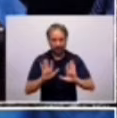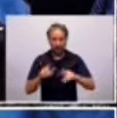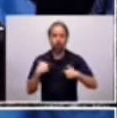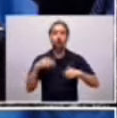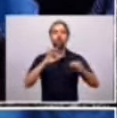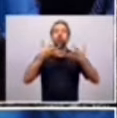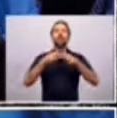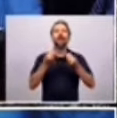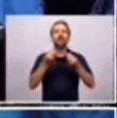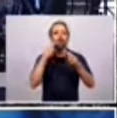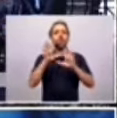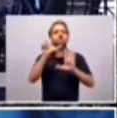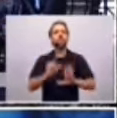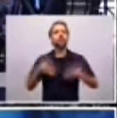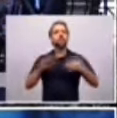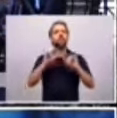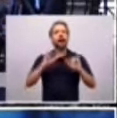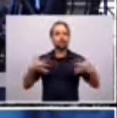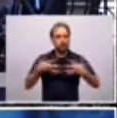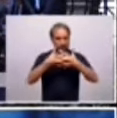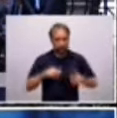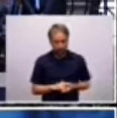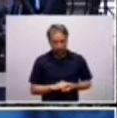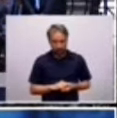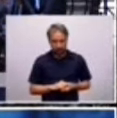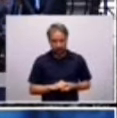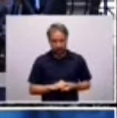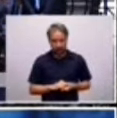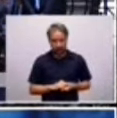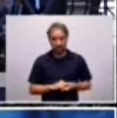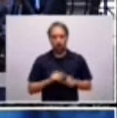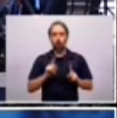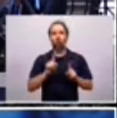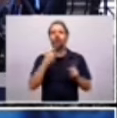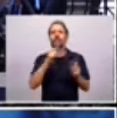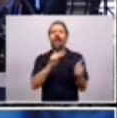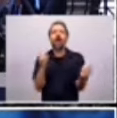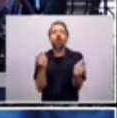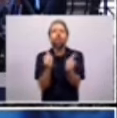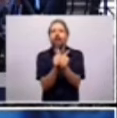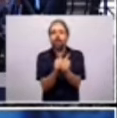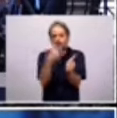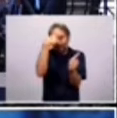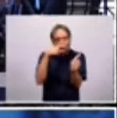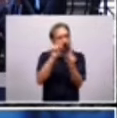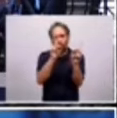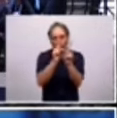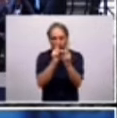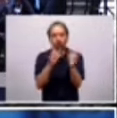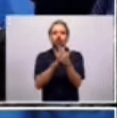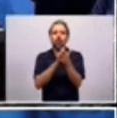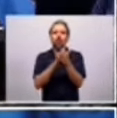Entonces, por supuesto, tienen que ser rechazadas, por supuesto. El tema es, bueno, ¿qué va a pasar? ¿Se para de entrada? Para, tengo esta pregunta, perdóname que te interrumpa,